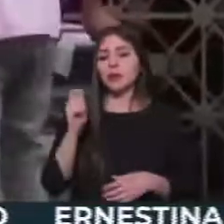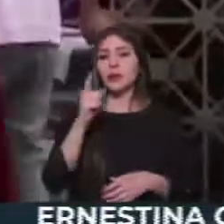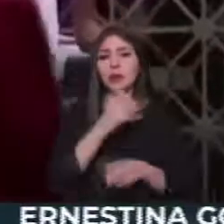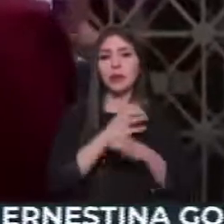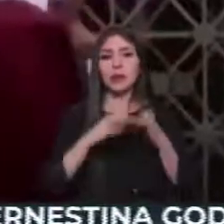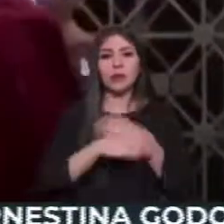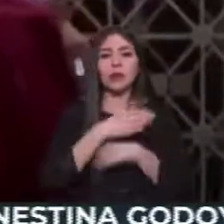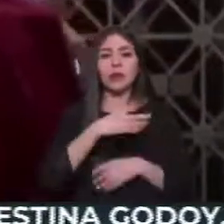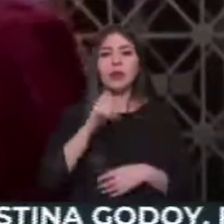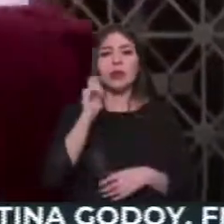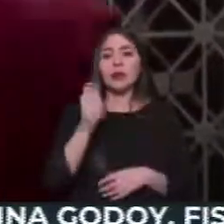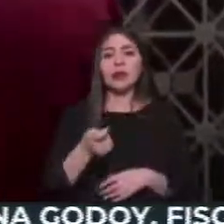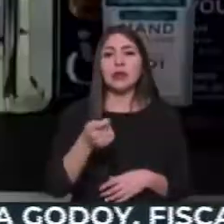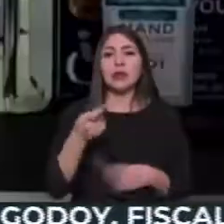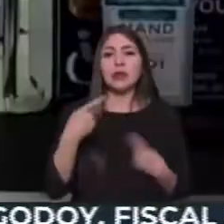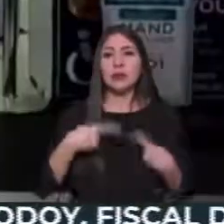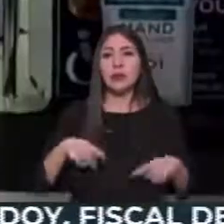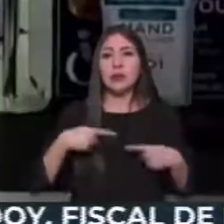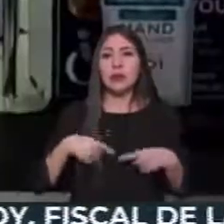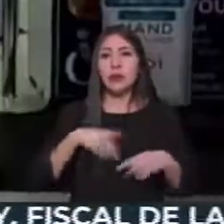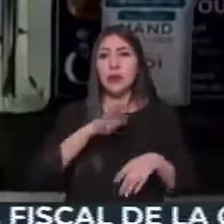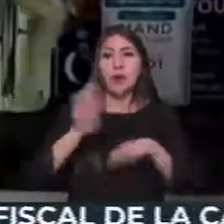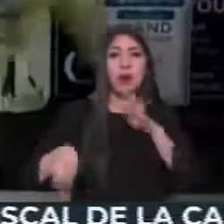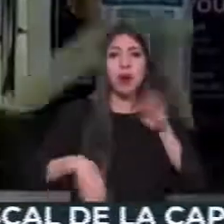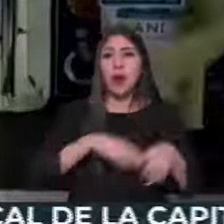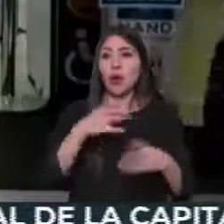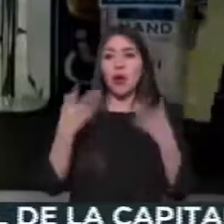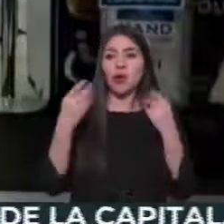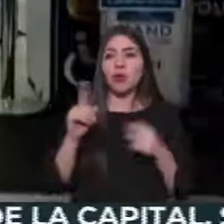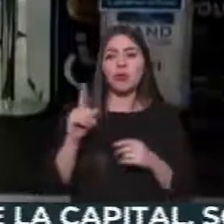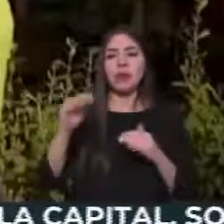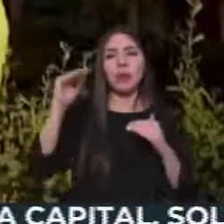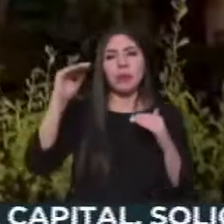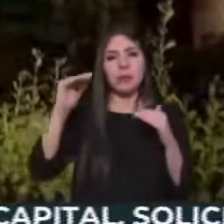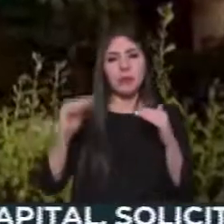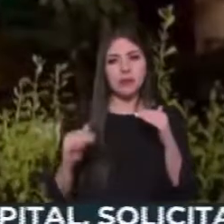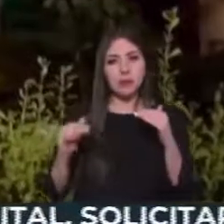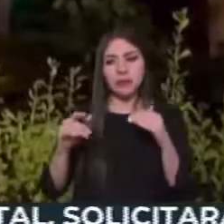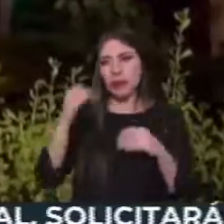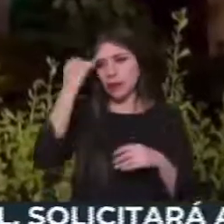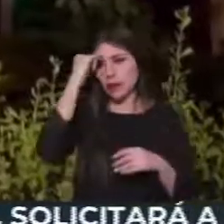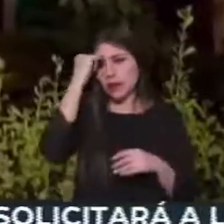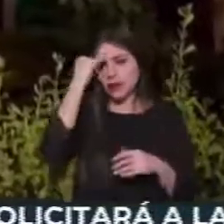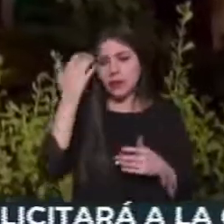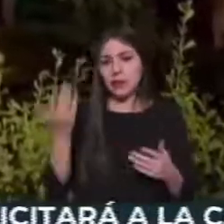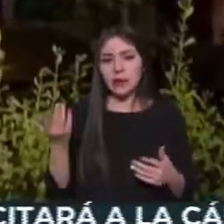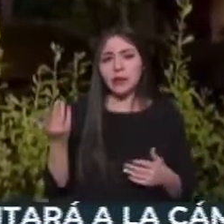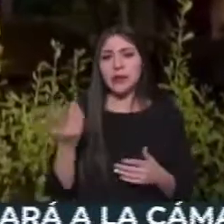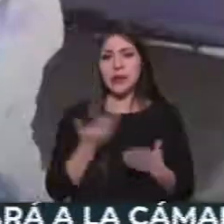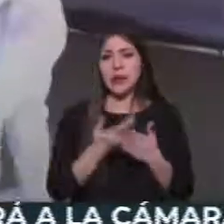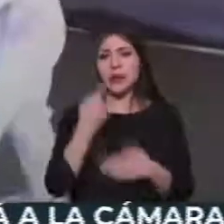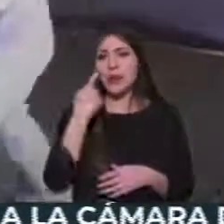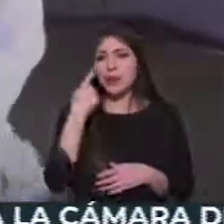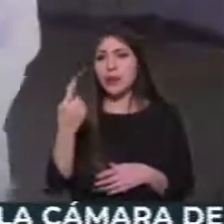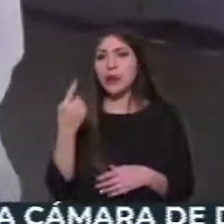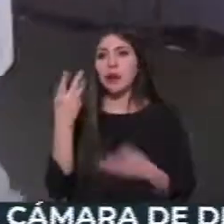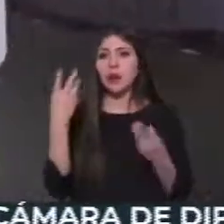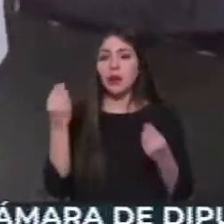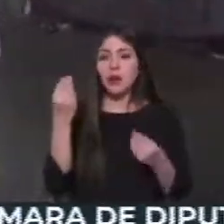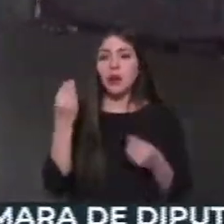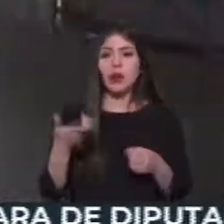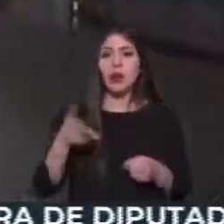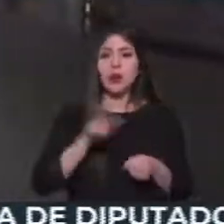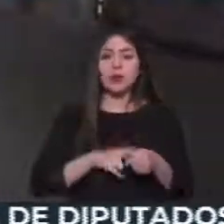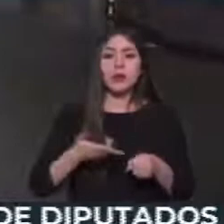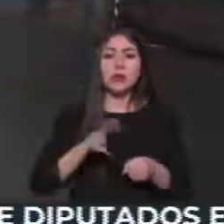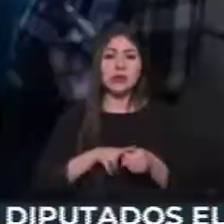al parecer la tasa de mortalidad es baja en la India. Entonces en ese sentido sí están estas escenas de que se están saturando el sistema de salud,